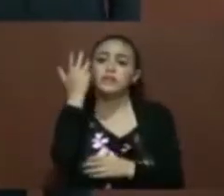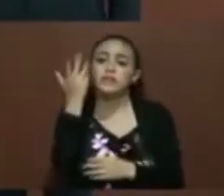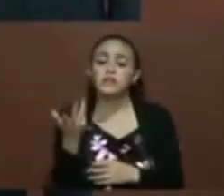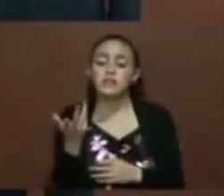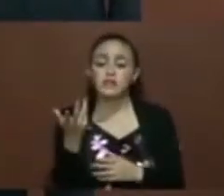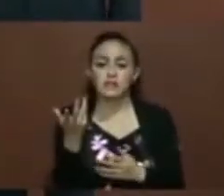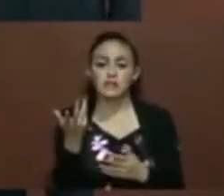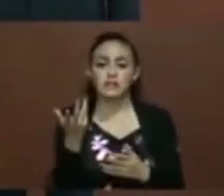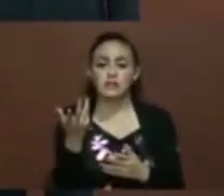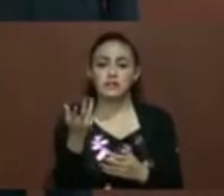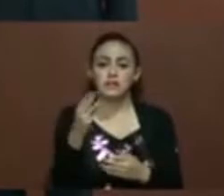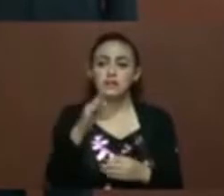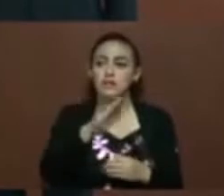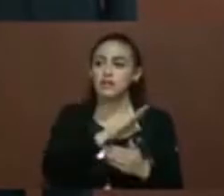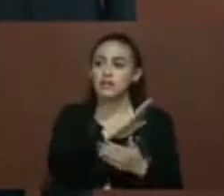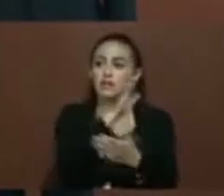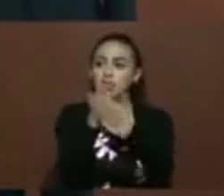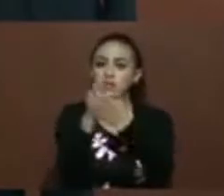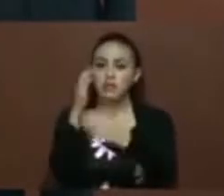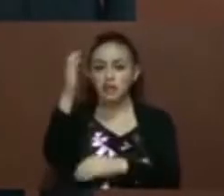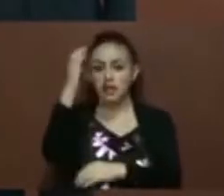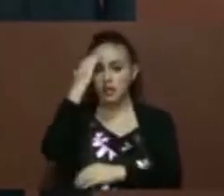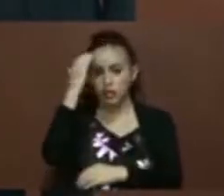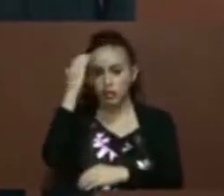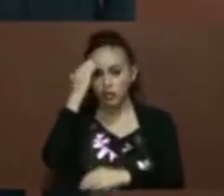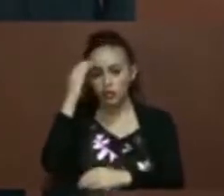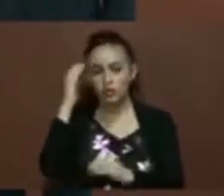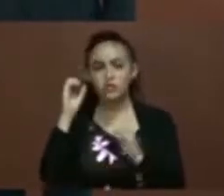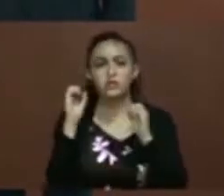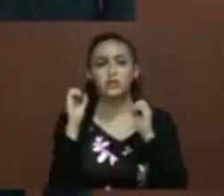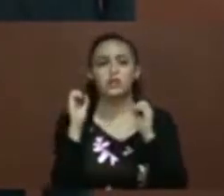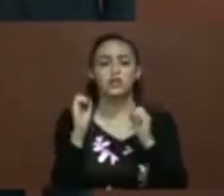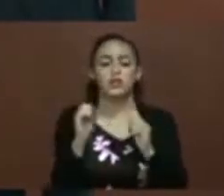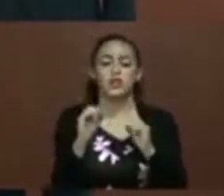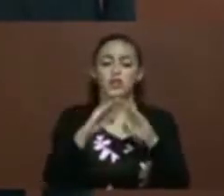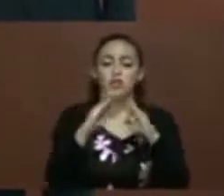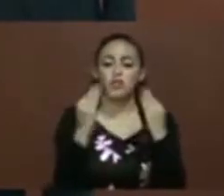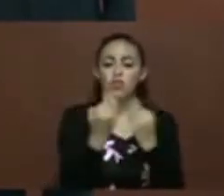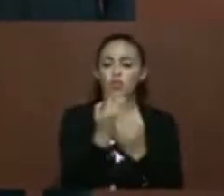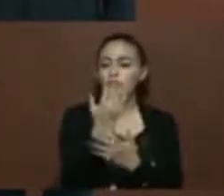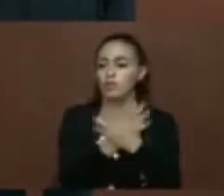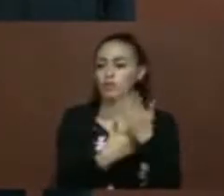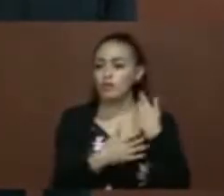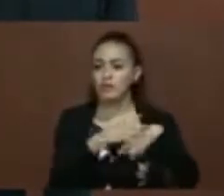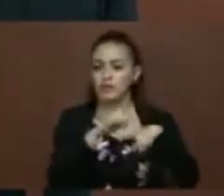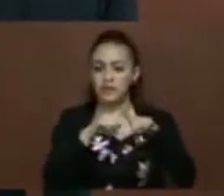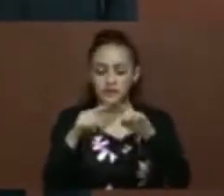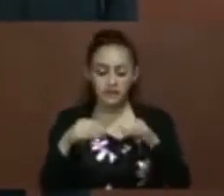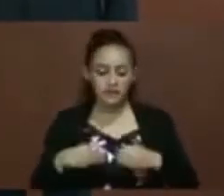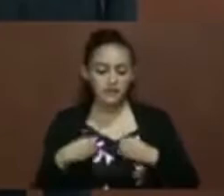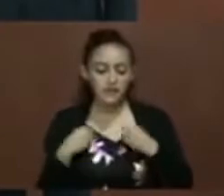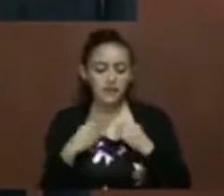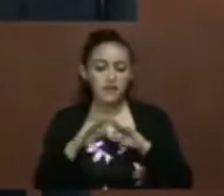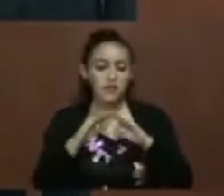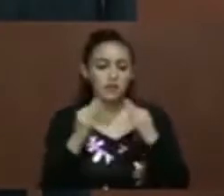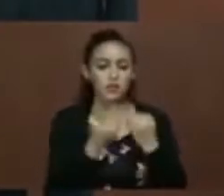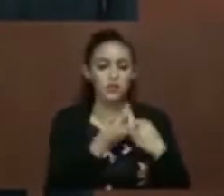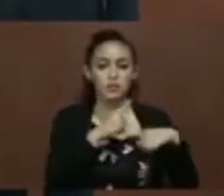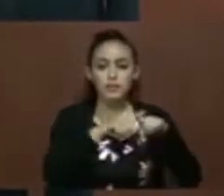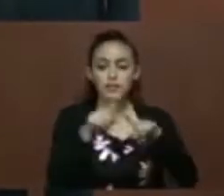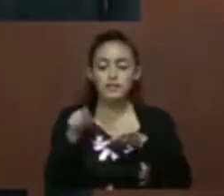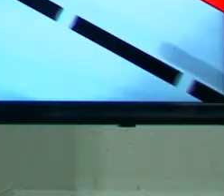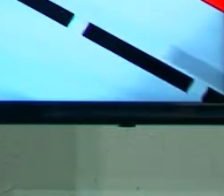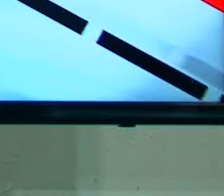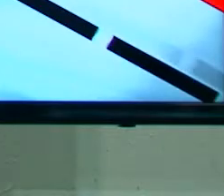Nacional buscando quien le ayude a la seguridad de Morelia, que Morelia es un caos. En Morelia